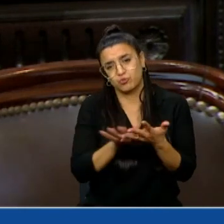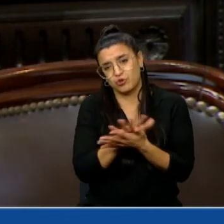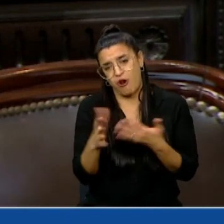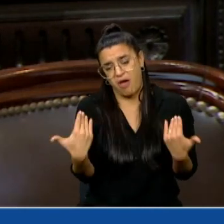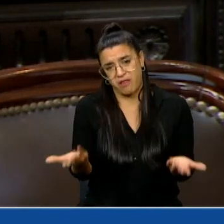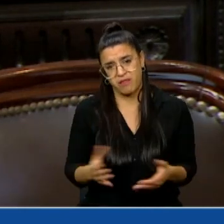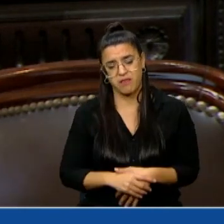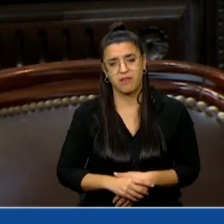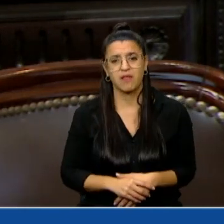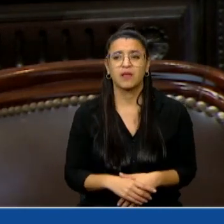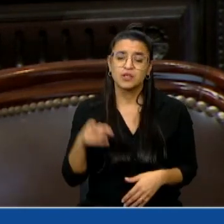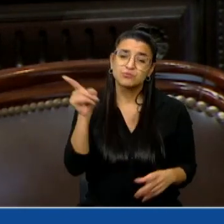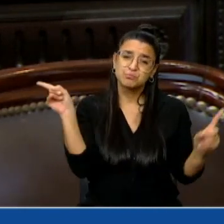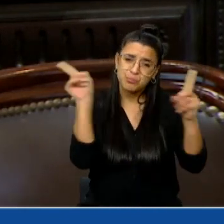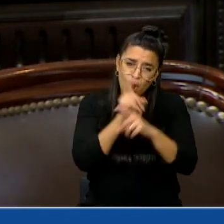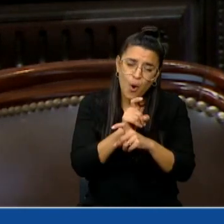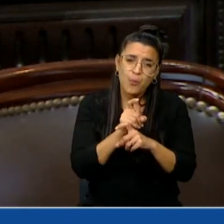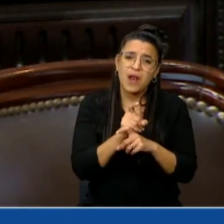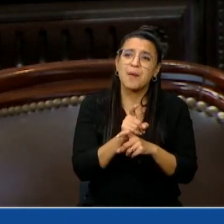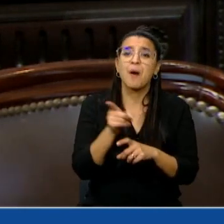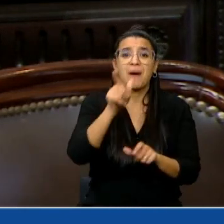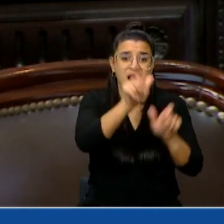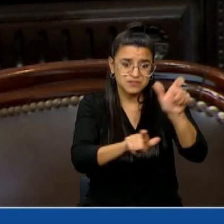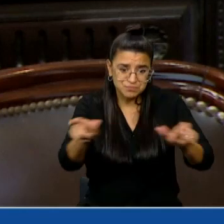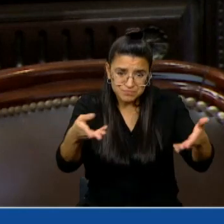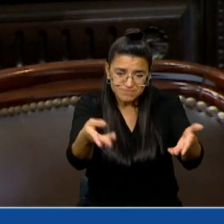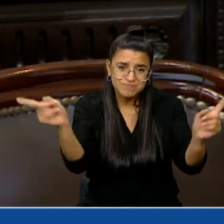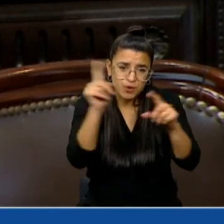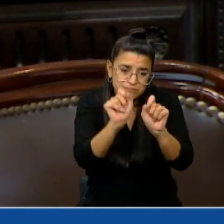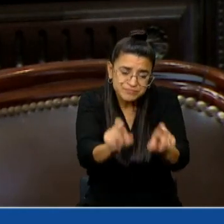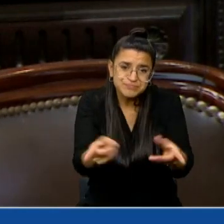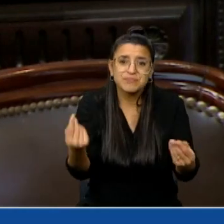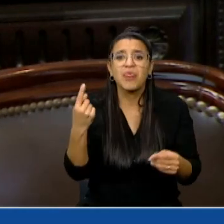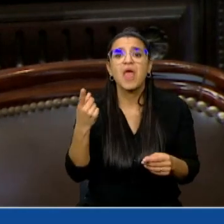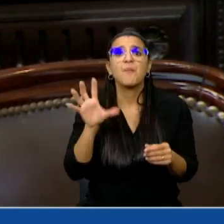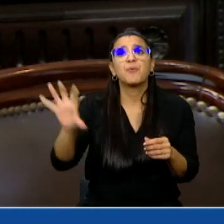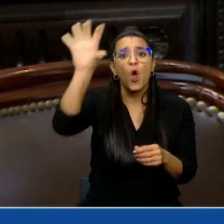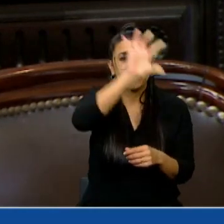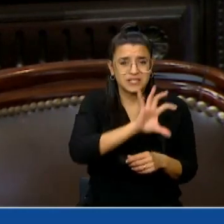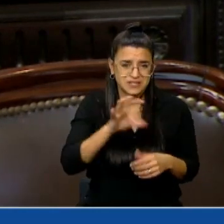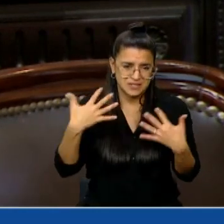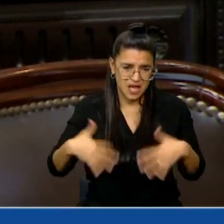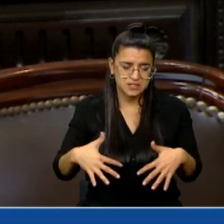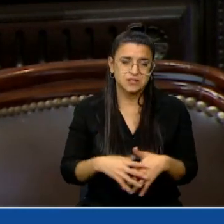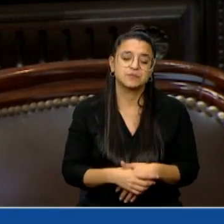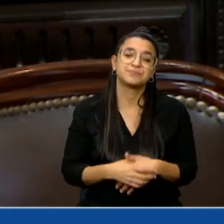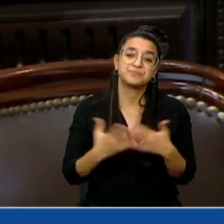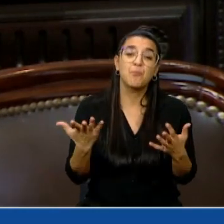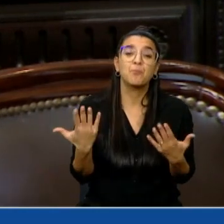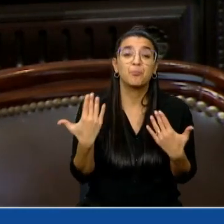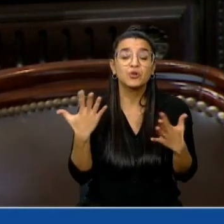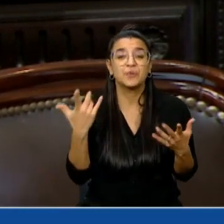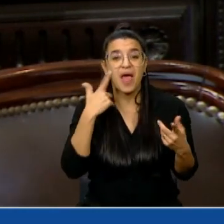solucionarlo. Es un problema para los ciudadanos de estas localidades. Es la posibilidad